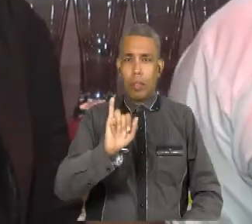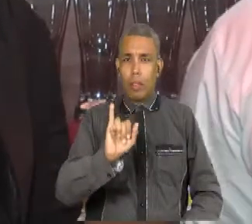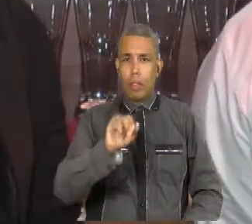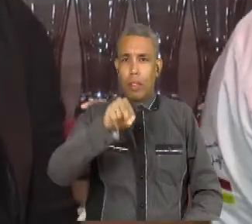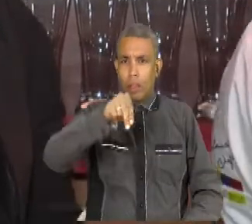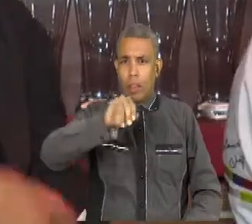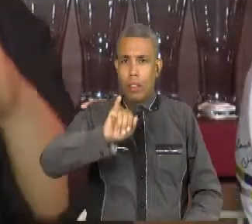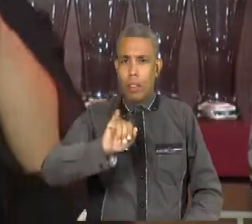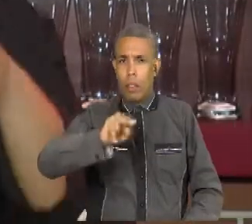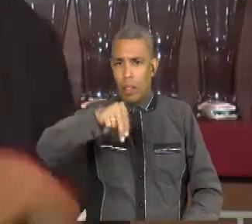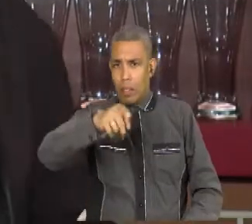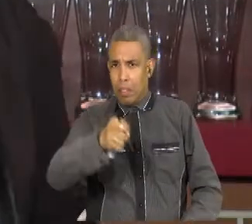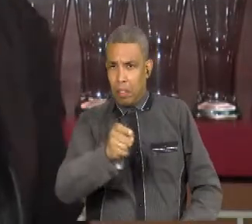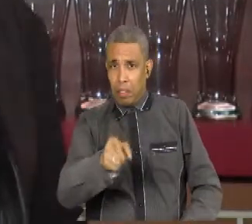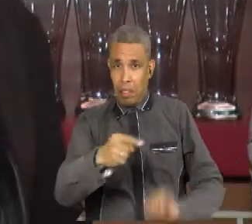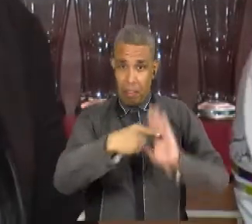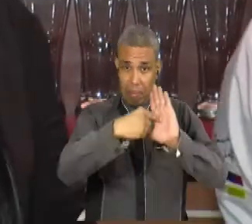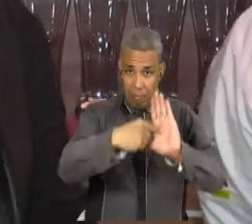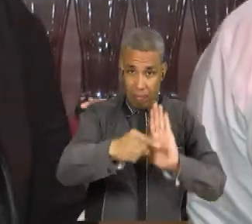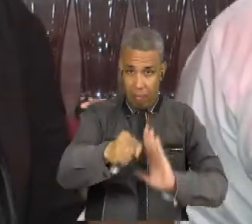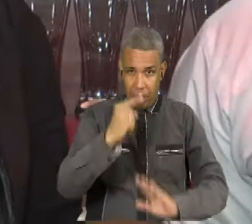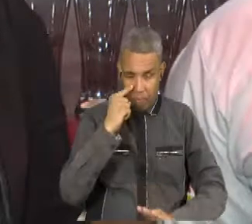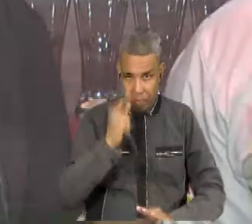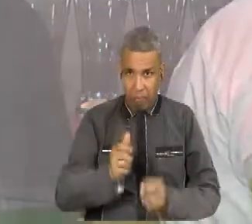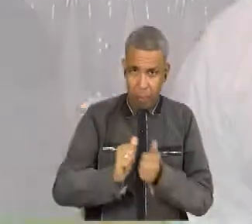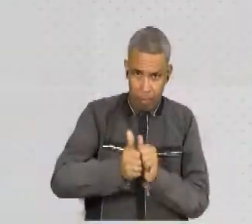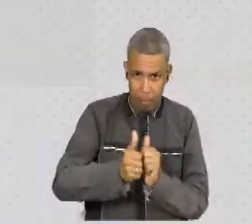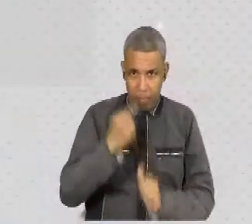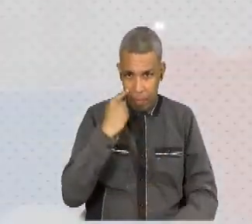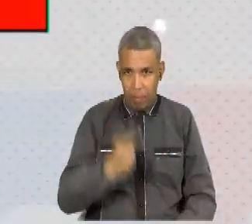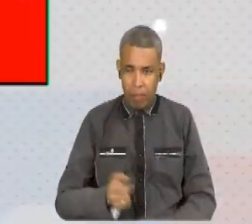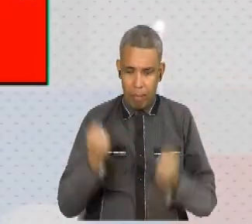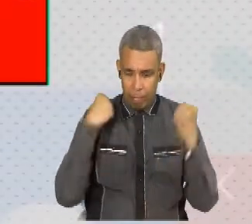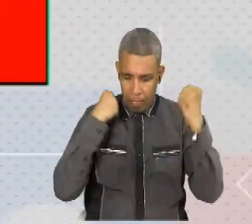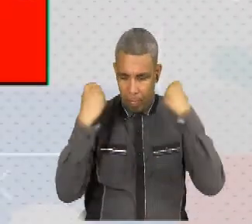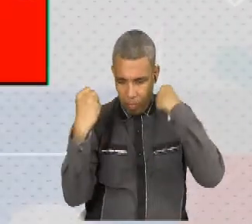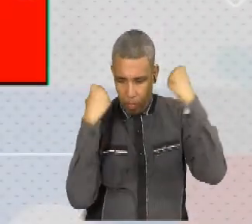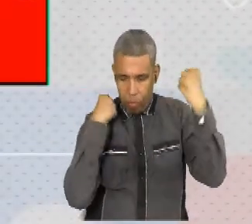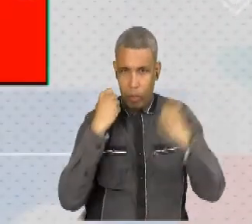nuestra sección y ya regresamos para terminar aquí en la cervecería.